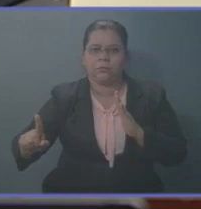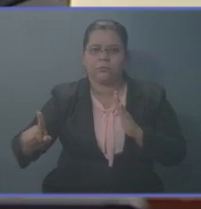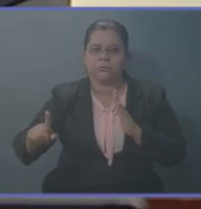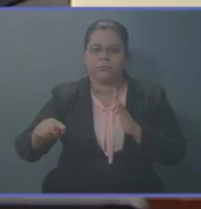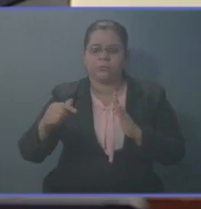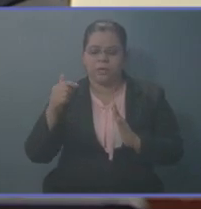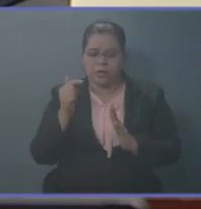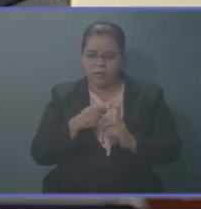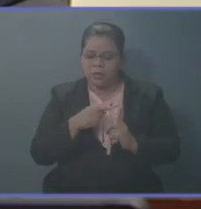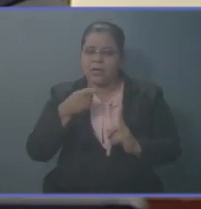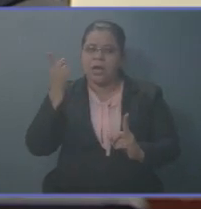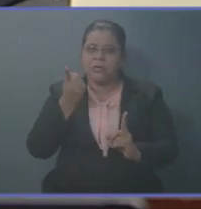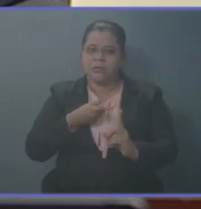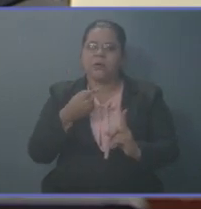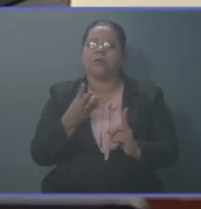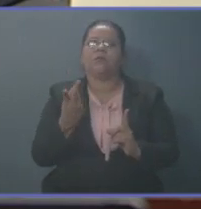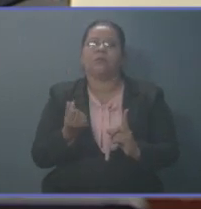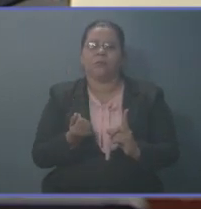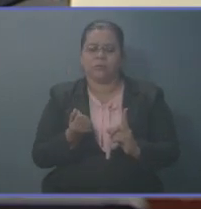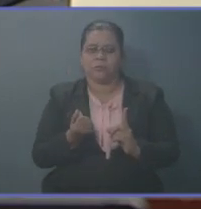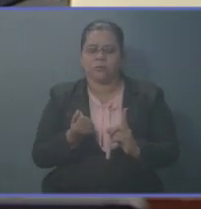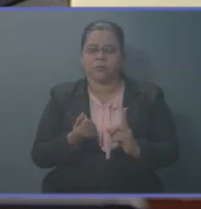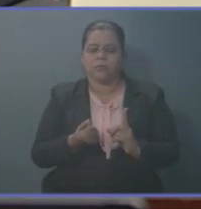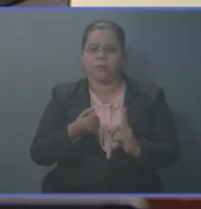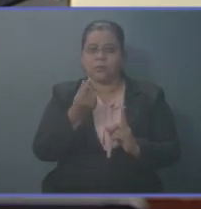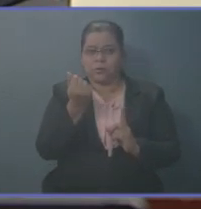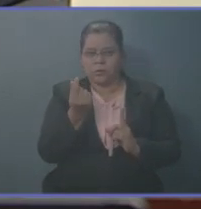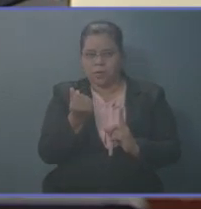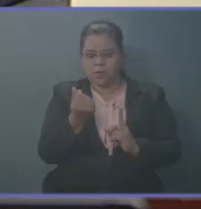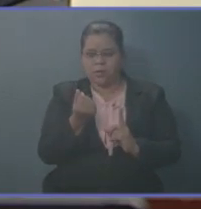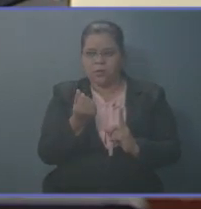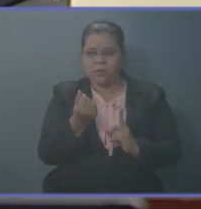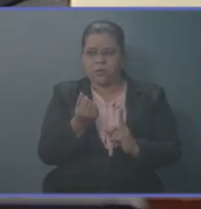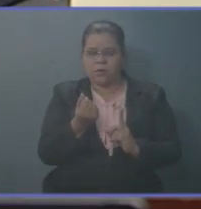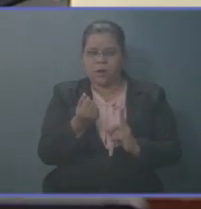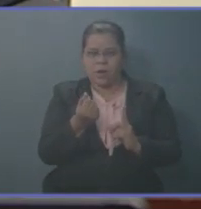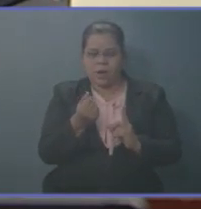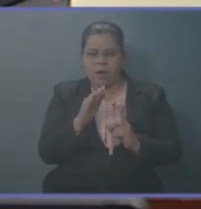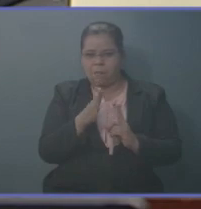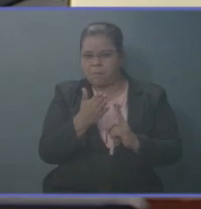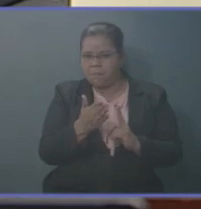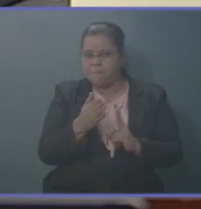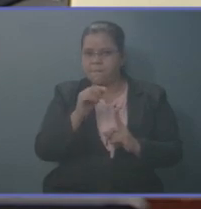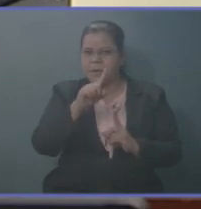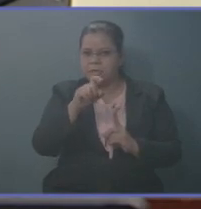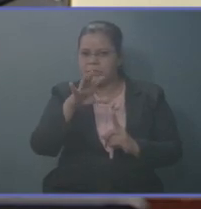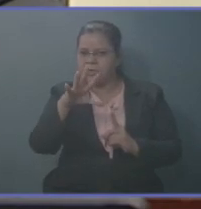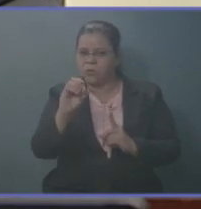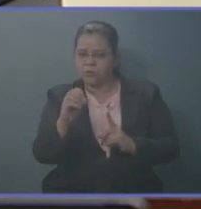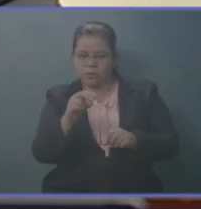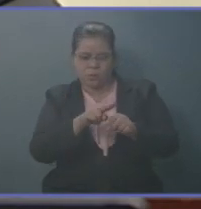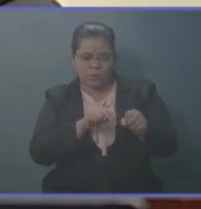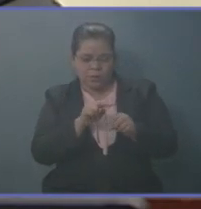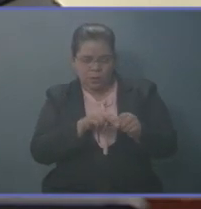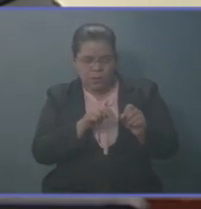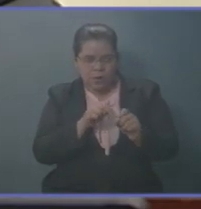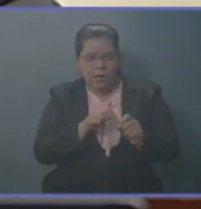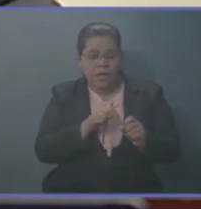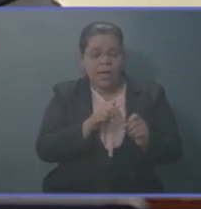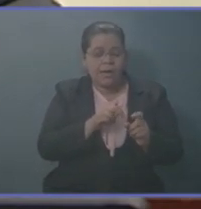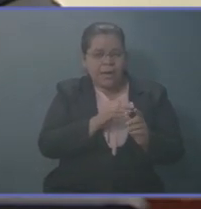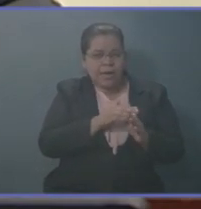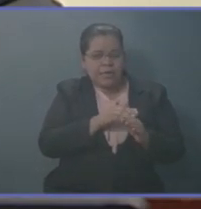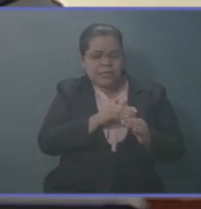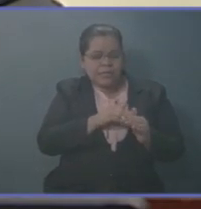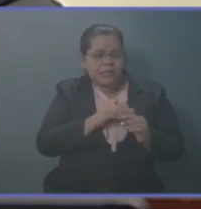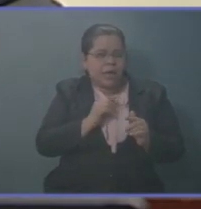alguna será sancionada con el equivalente a un monto va desde medio salario mínimo del sector comercio y